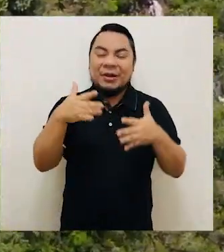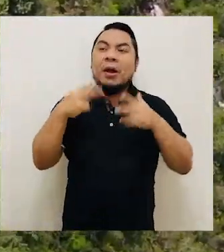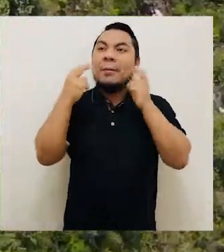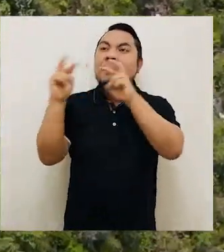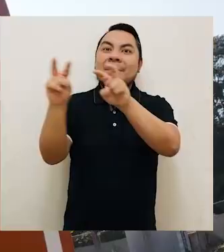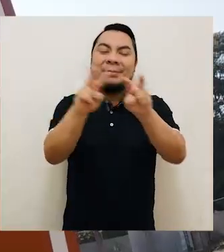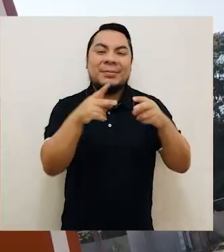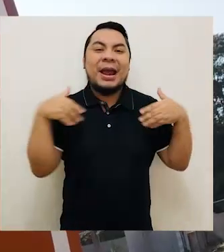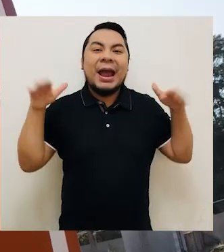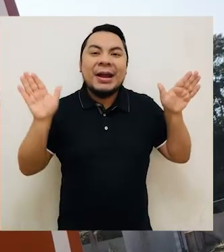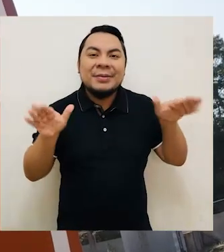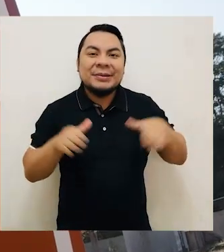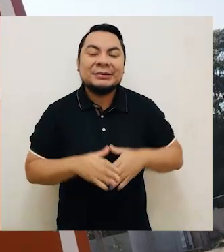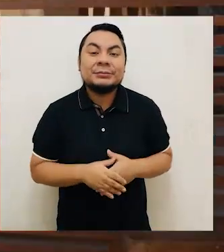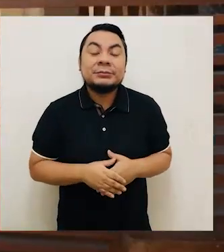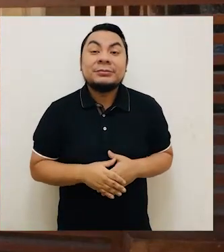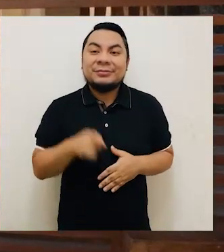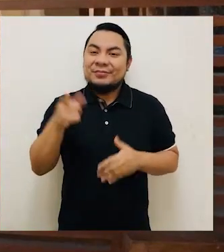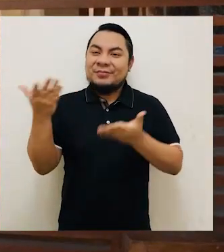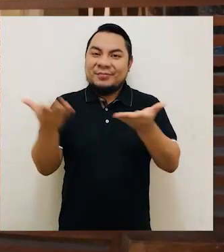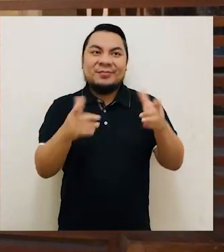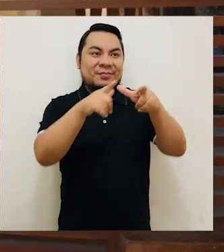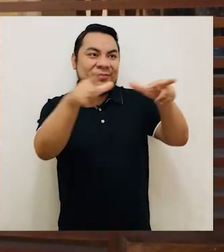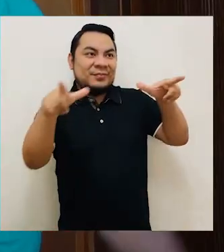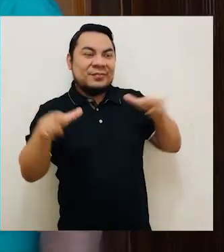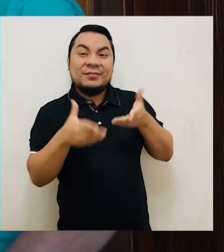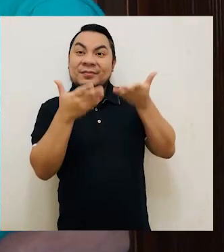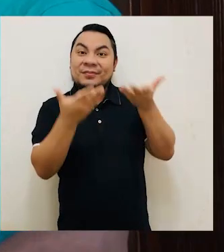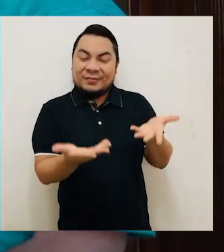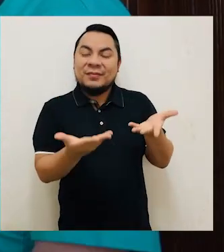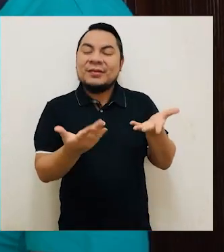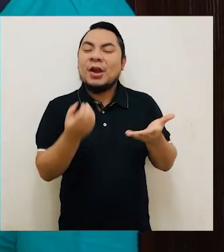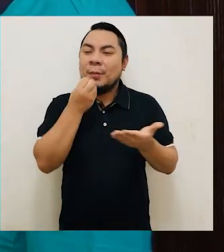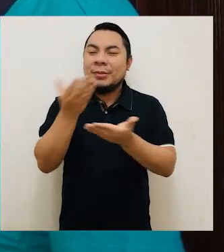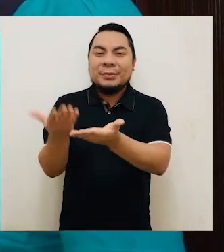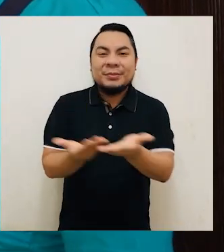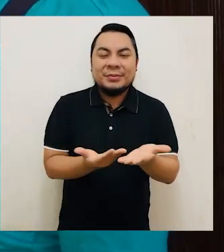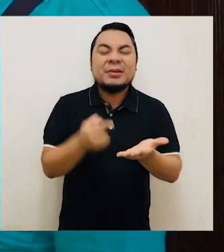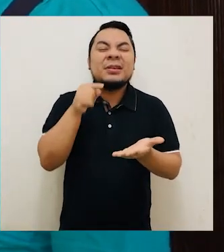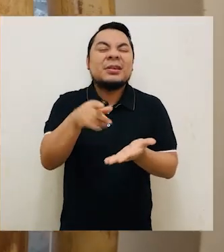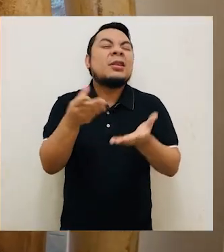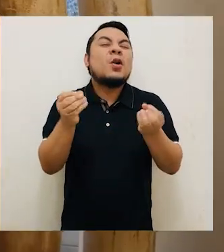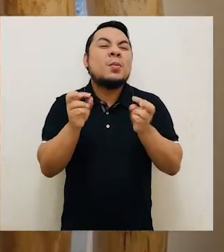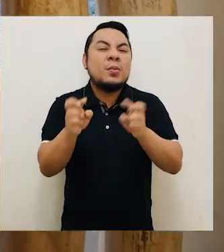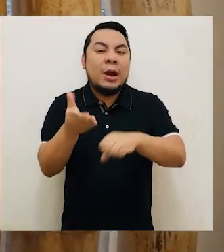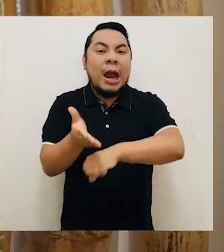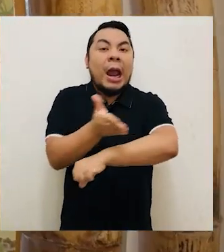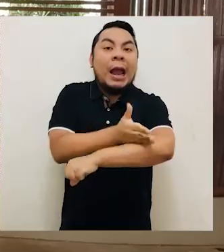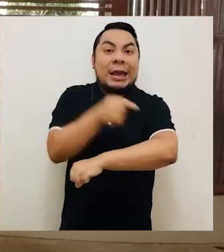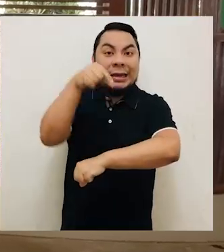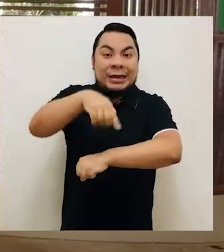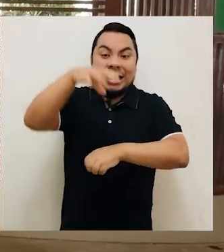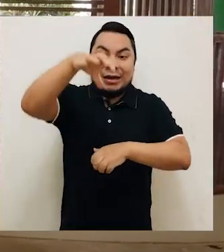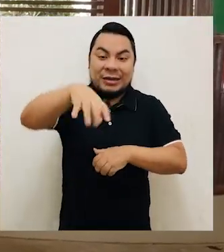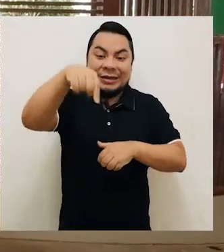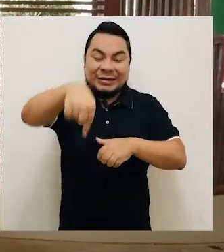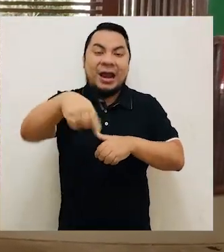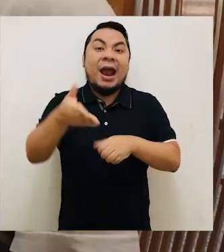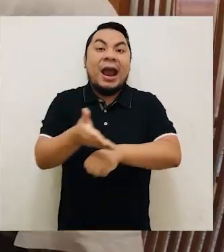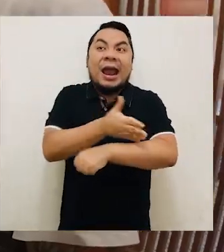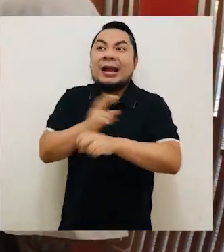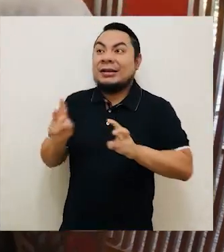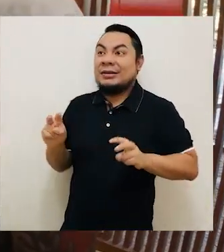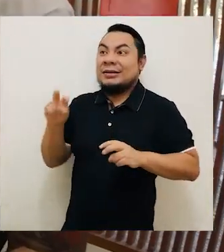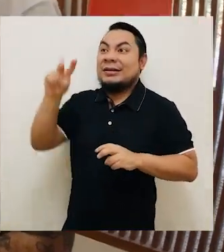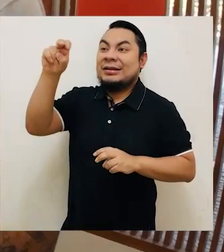aves. Bienvenido al Morro de Calzada. Tenemos la oportunidad de venir acá al centro de interpretación antes